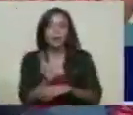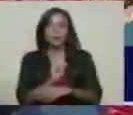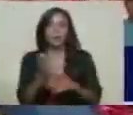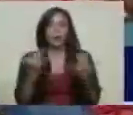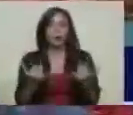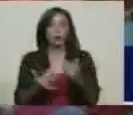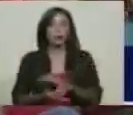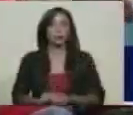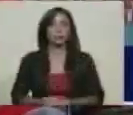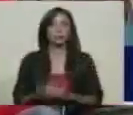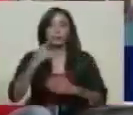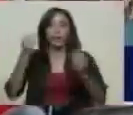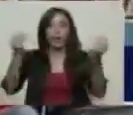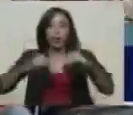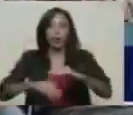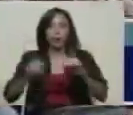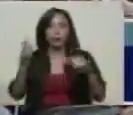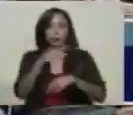¿Están de acuerdo?